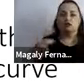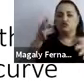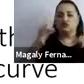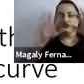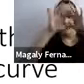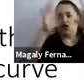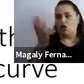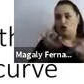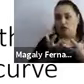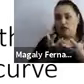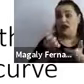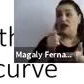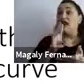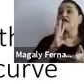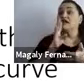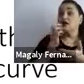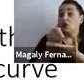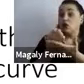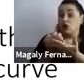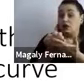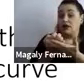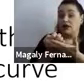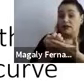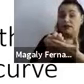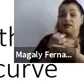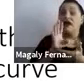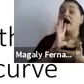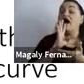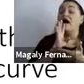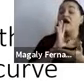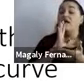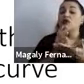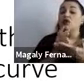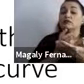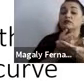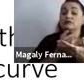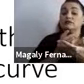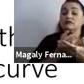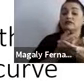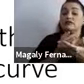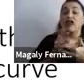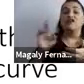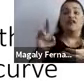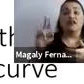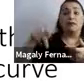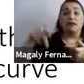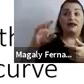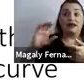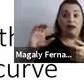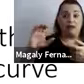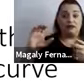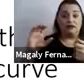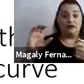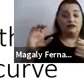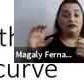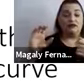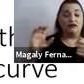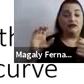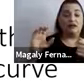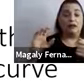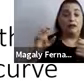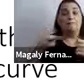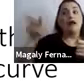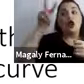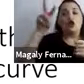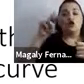económicos estaríamos hablando, y aquí hablo de rentas per cápita en valor